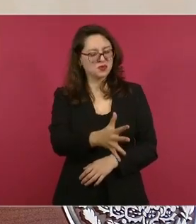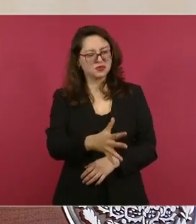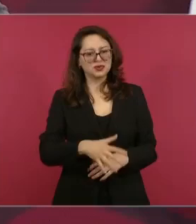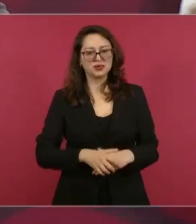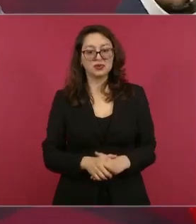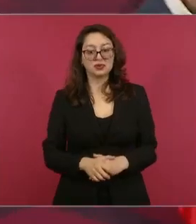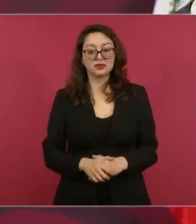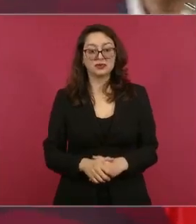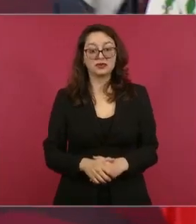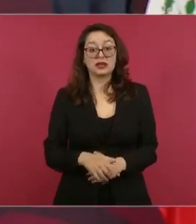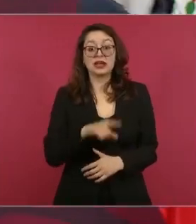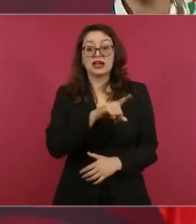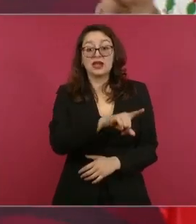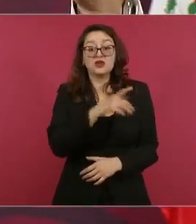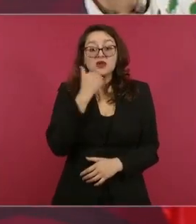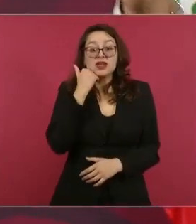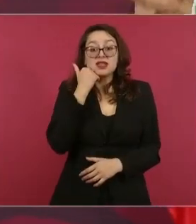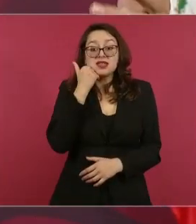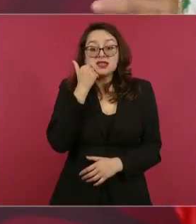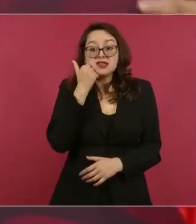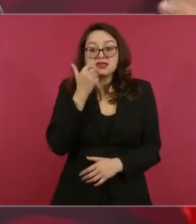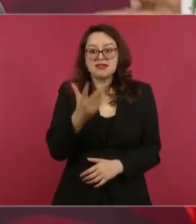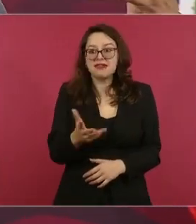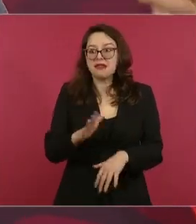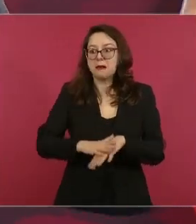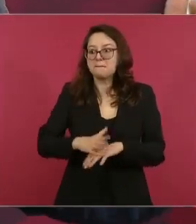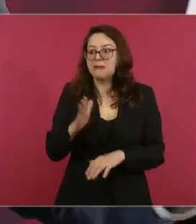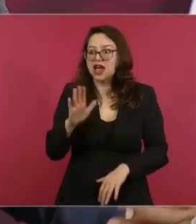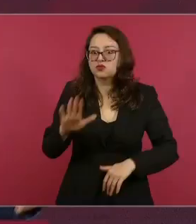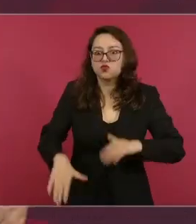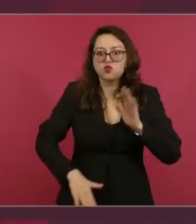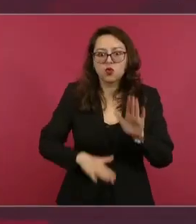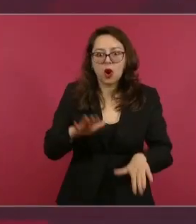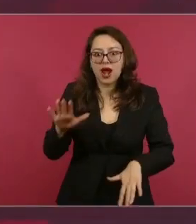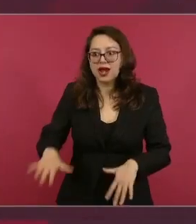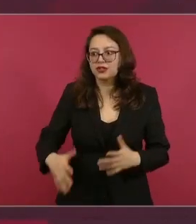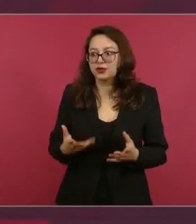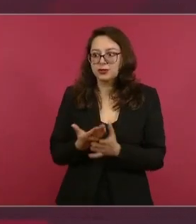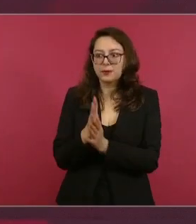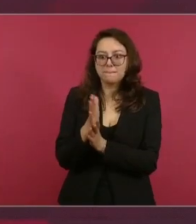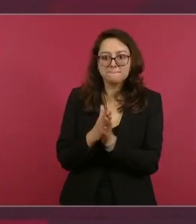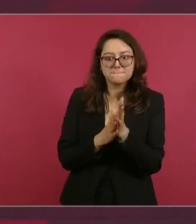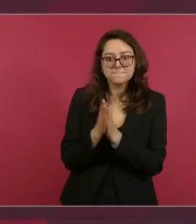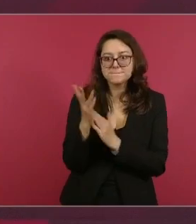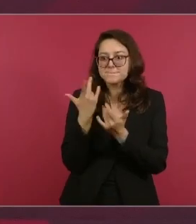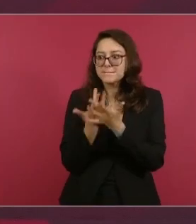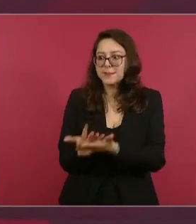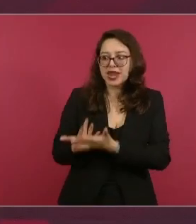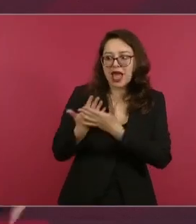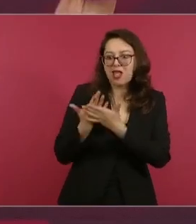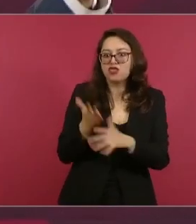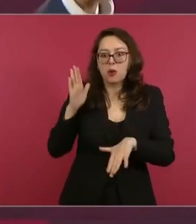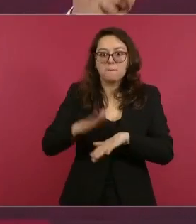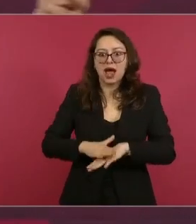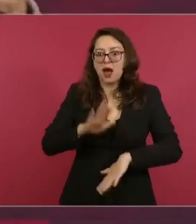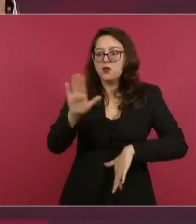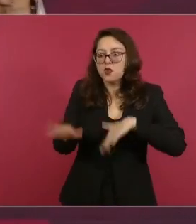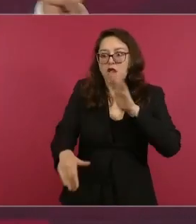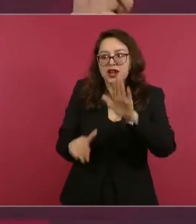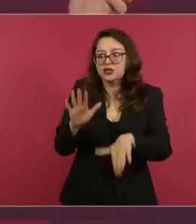porque lo que quisieran es cientos de muertos, ¿no? Es decir, qué